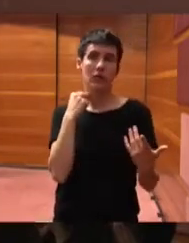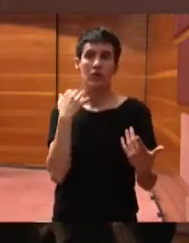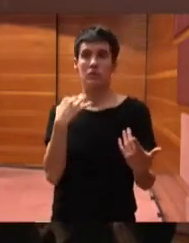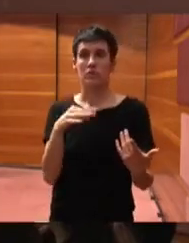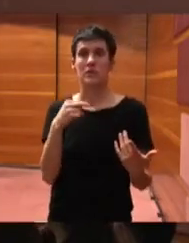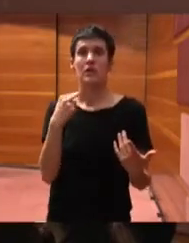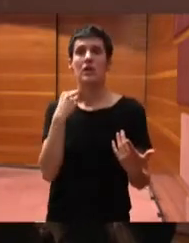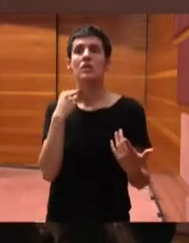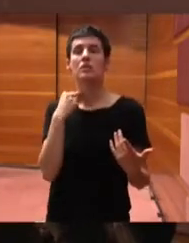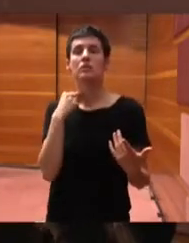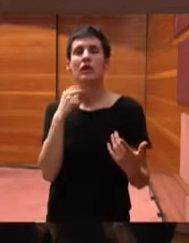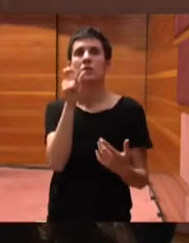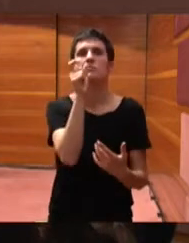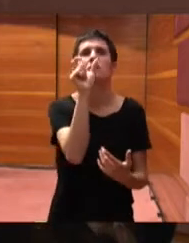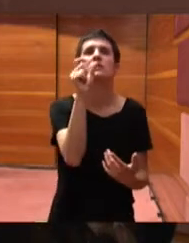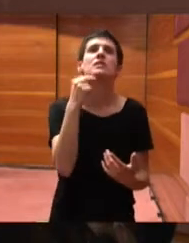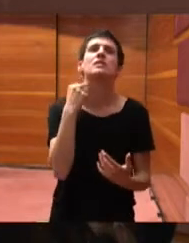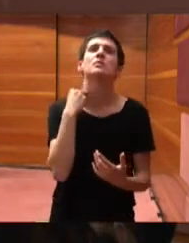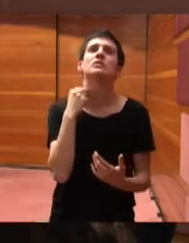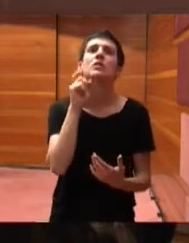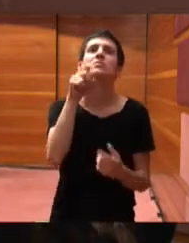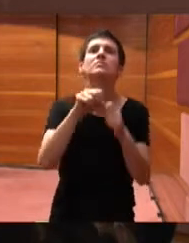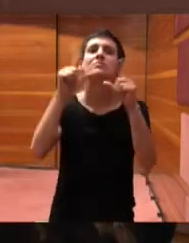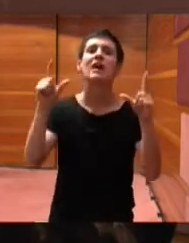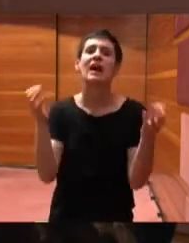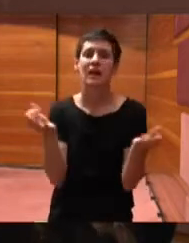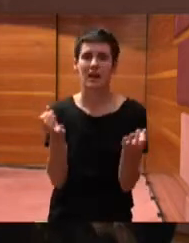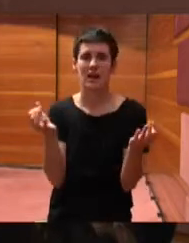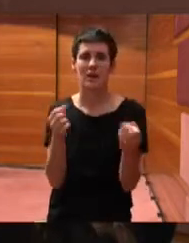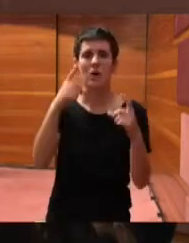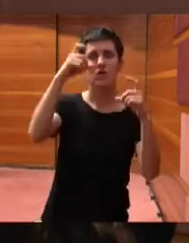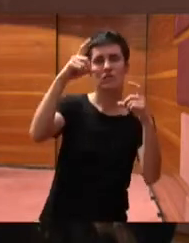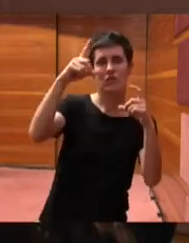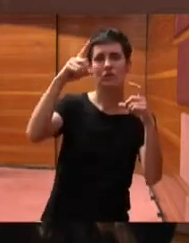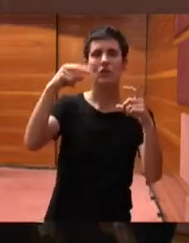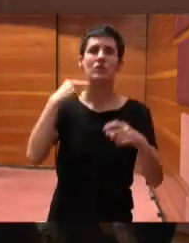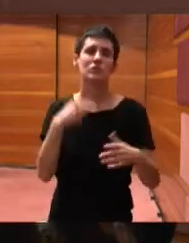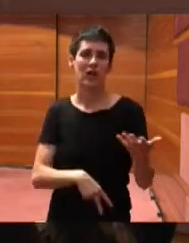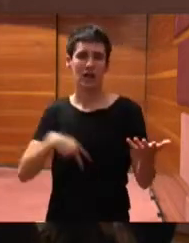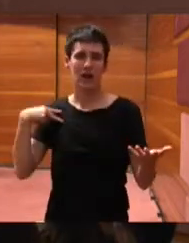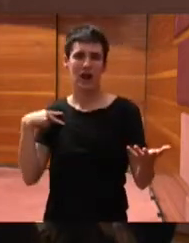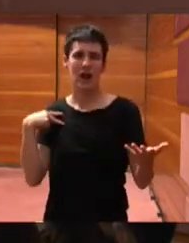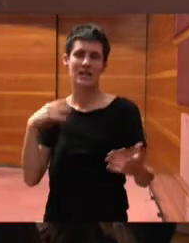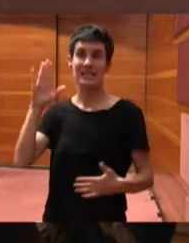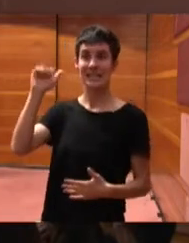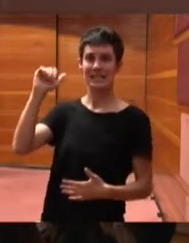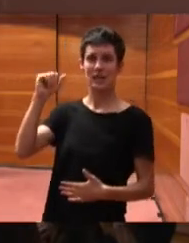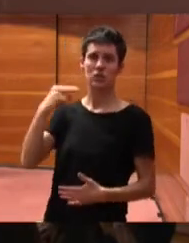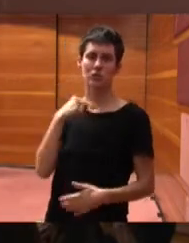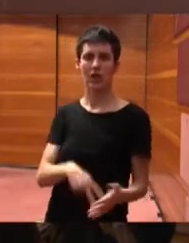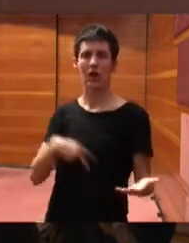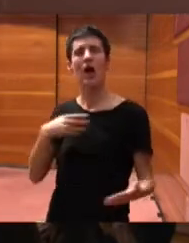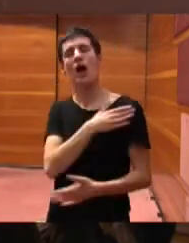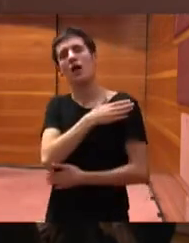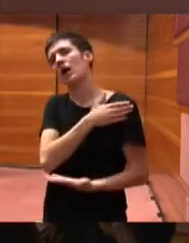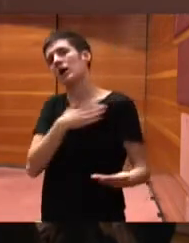la diputación, en la pestaña de diputación? Una foto del diputado general, dice, saludo al diputado general. ¿Tenemos a bien saludar a